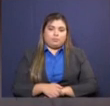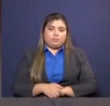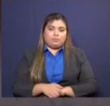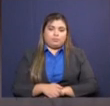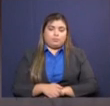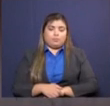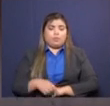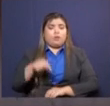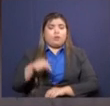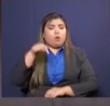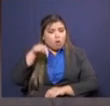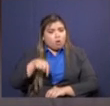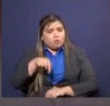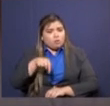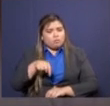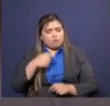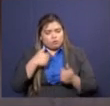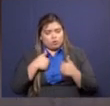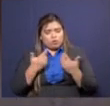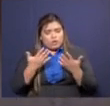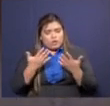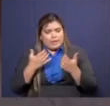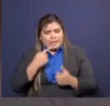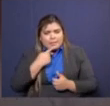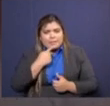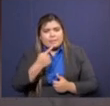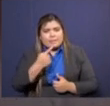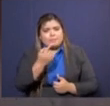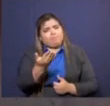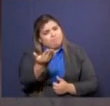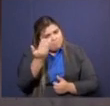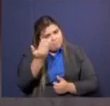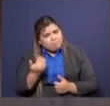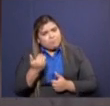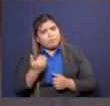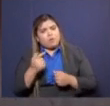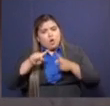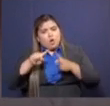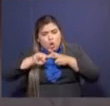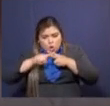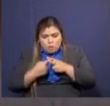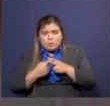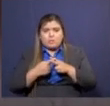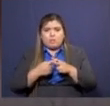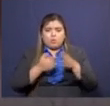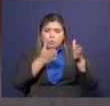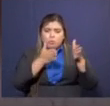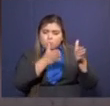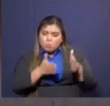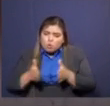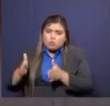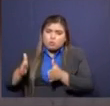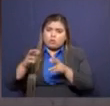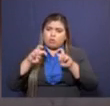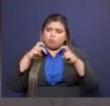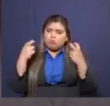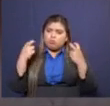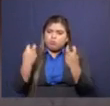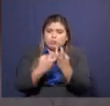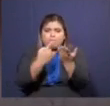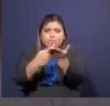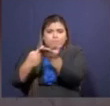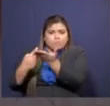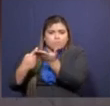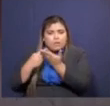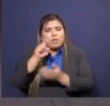Hoy los invito a que iniciemos un proceso de consultas hacia un acuerdo